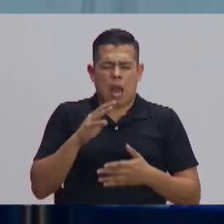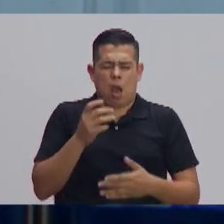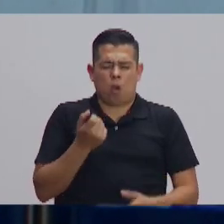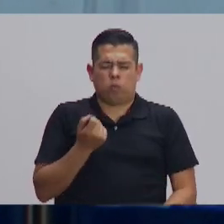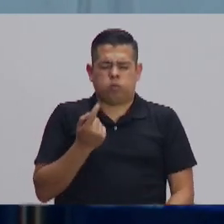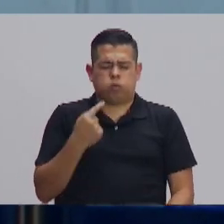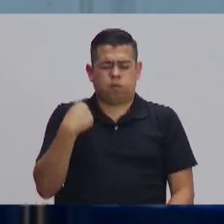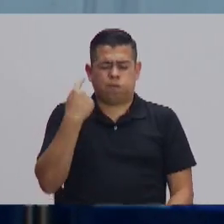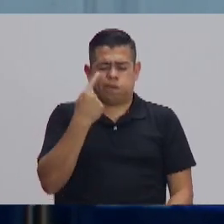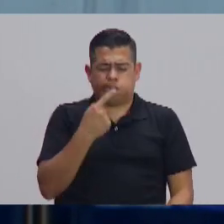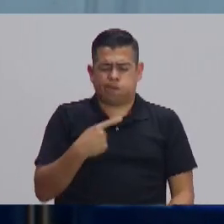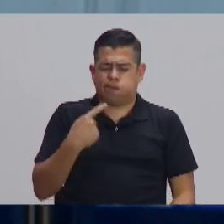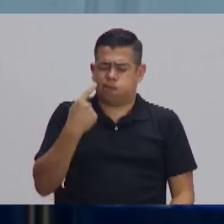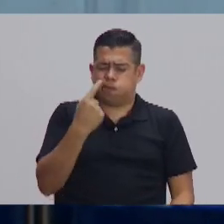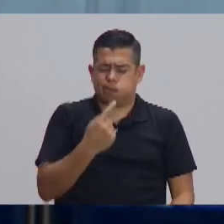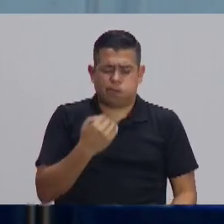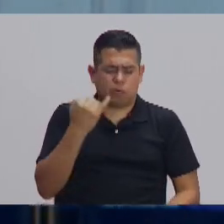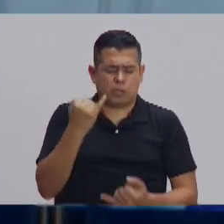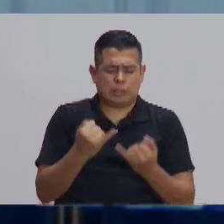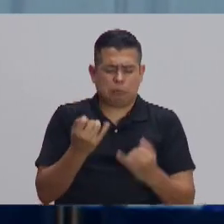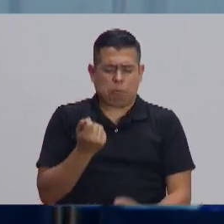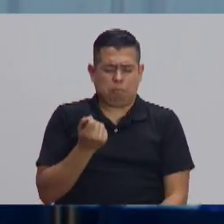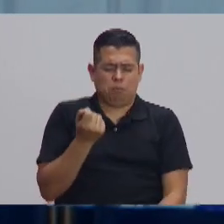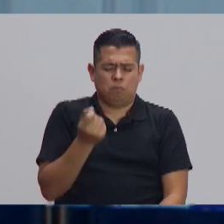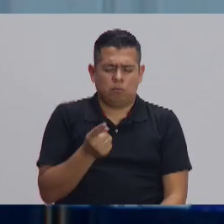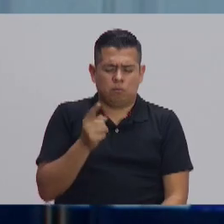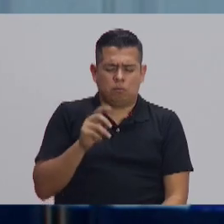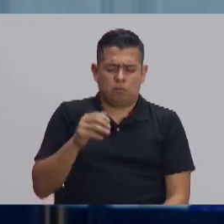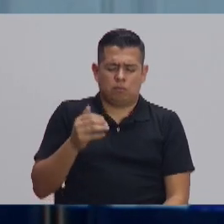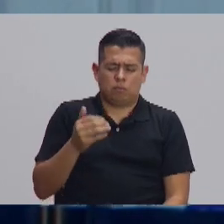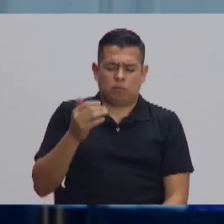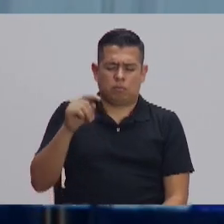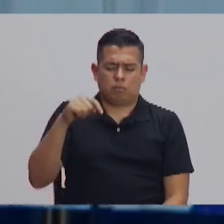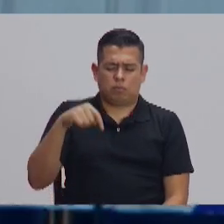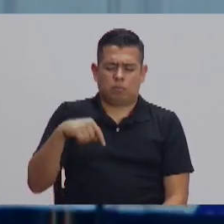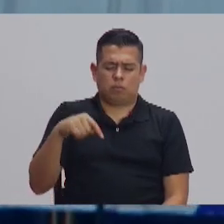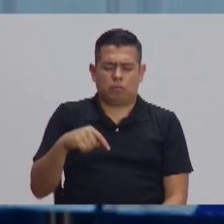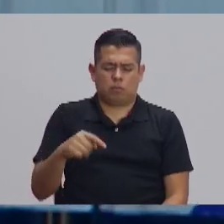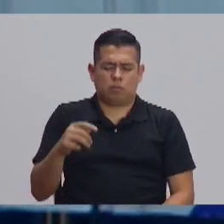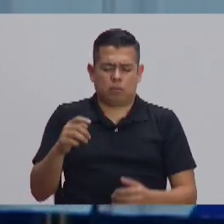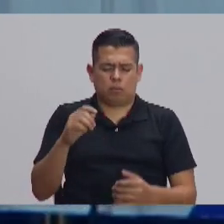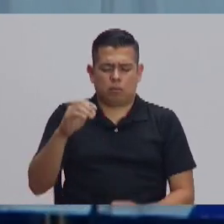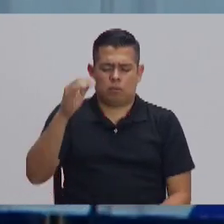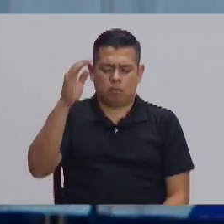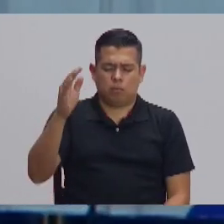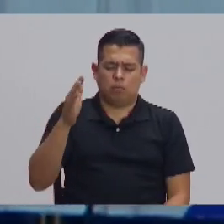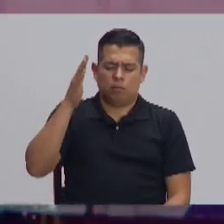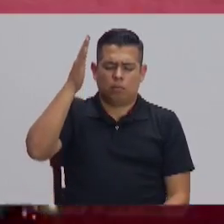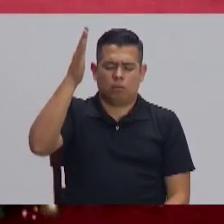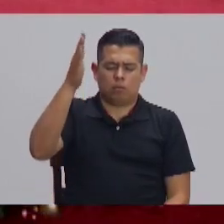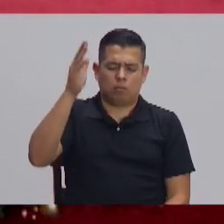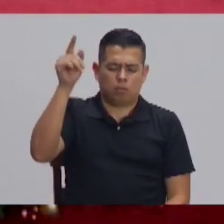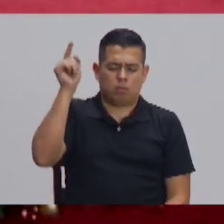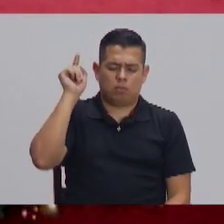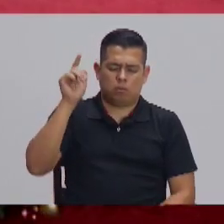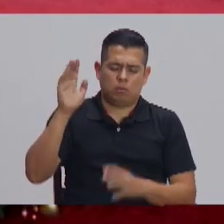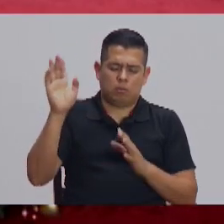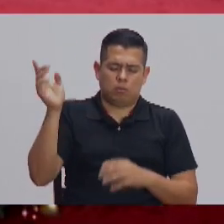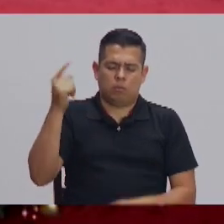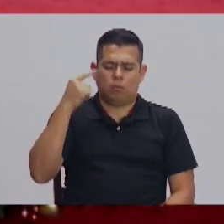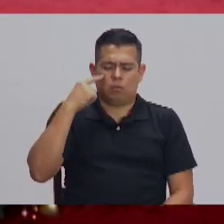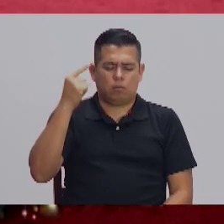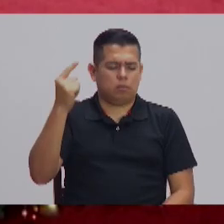estamos terminando este año 2019 gracias cristo bendito porque hasta aquí hemos